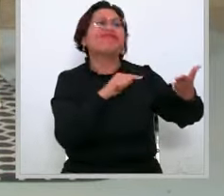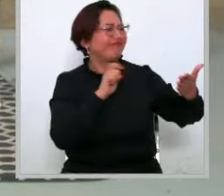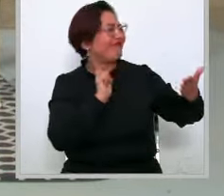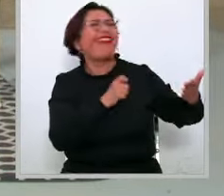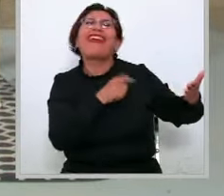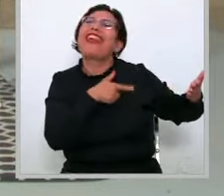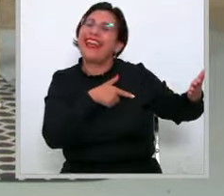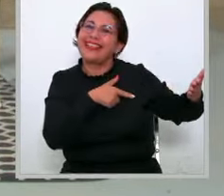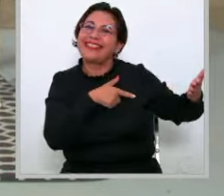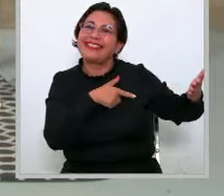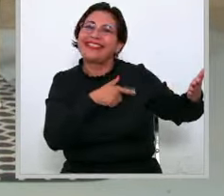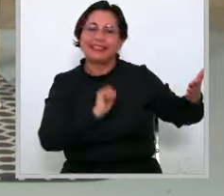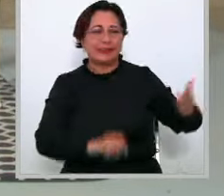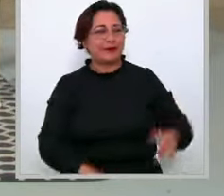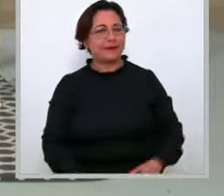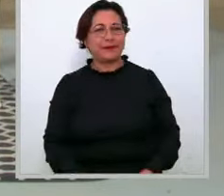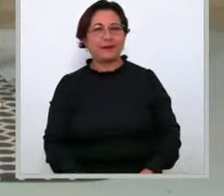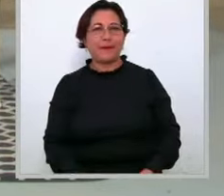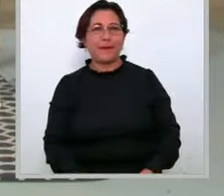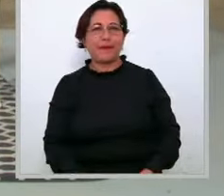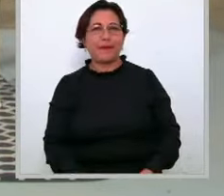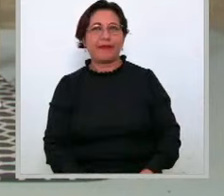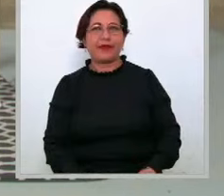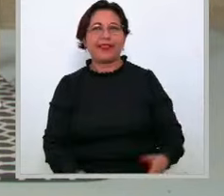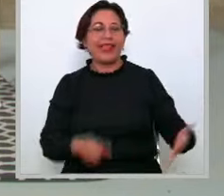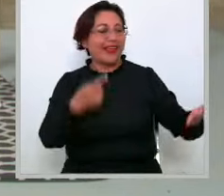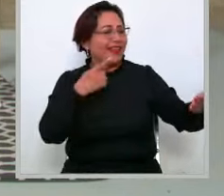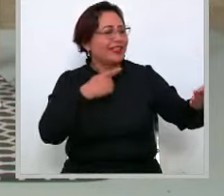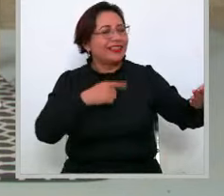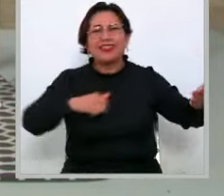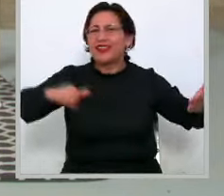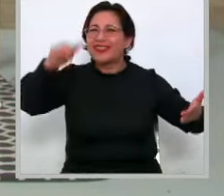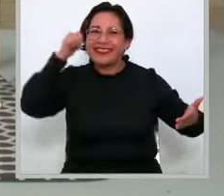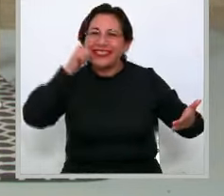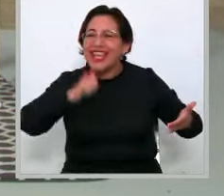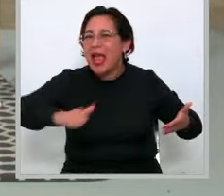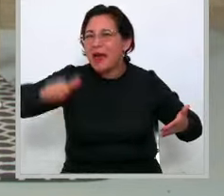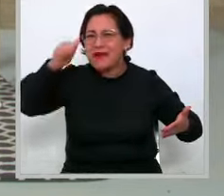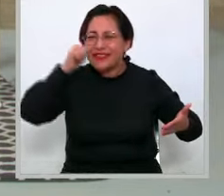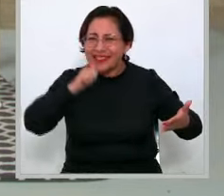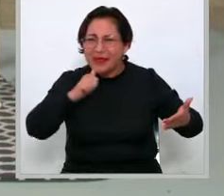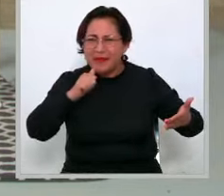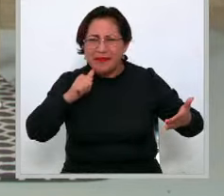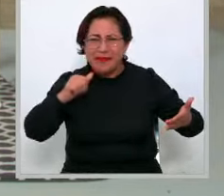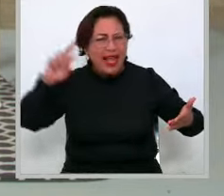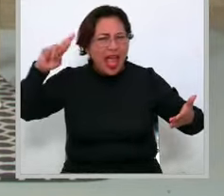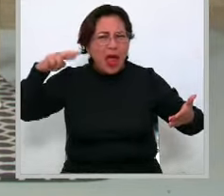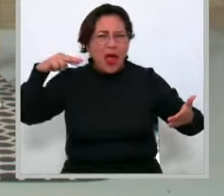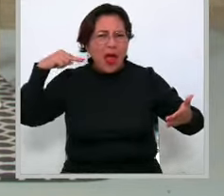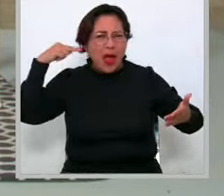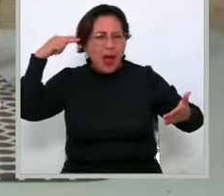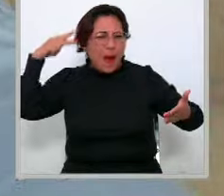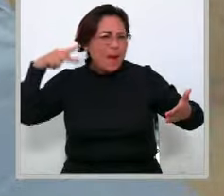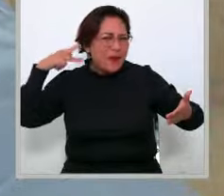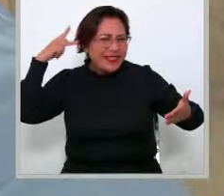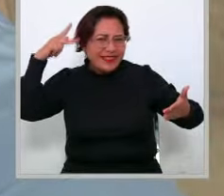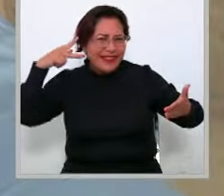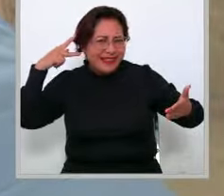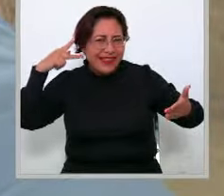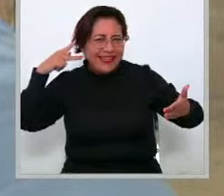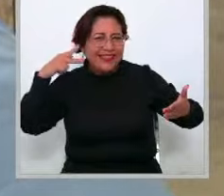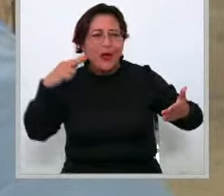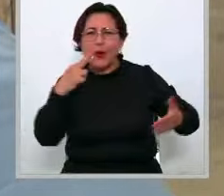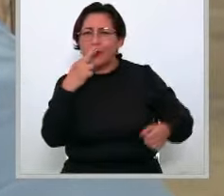qué va? De que no siempre deben ser princesas rosas, también puede haber otros tipos de